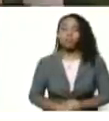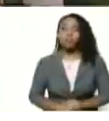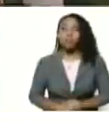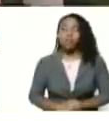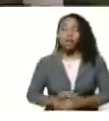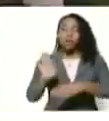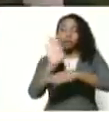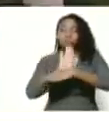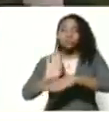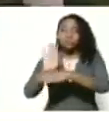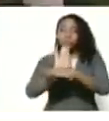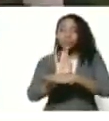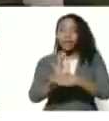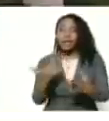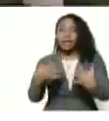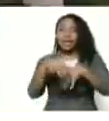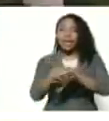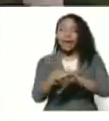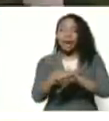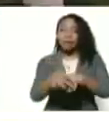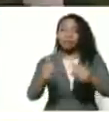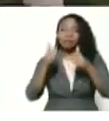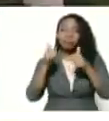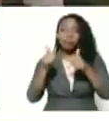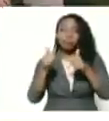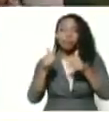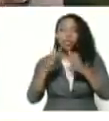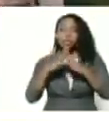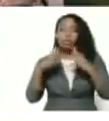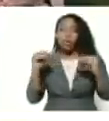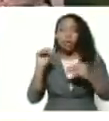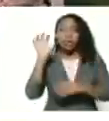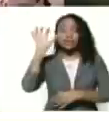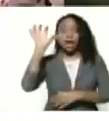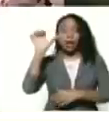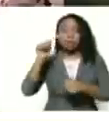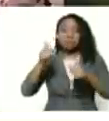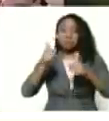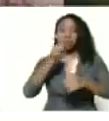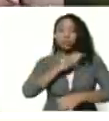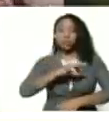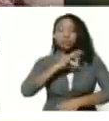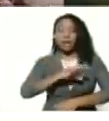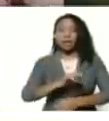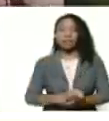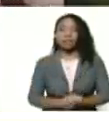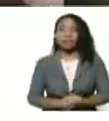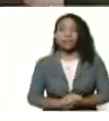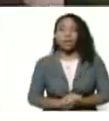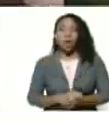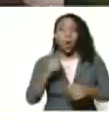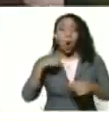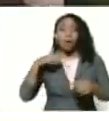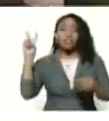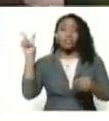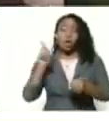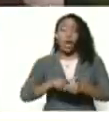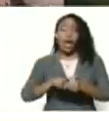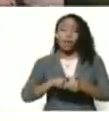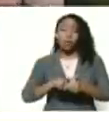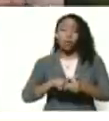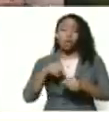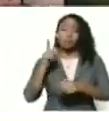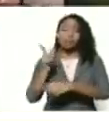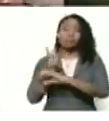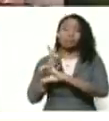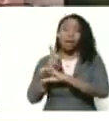Protegido integralmente, el centro de la protección de todo el estado de bienestar social. Hoy vulnerado, hoy tiroteado,